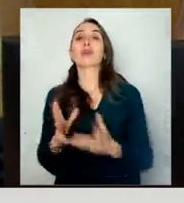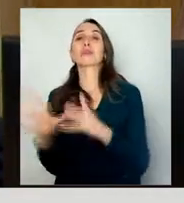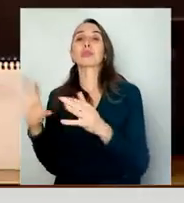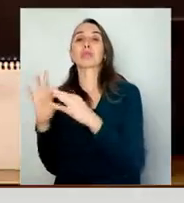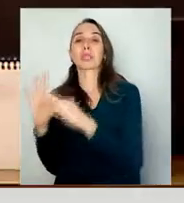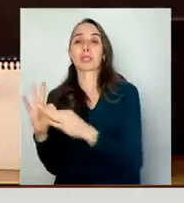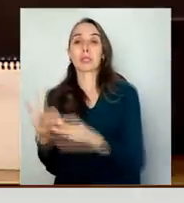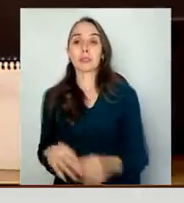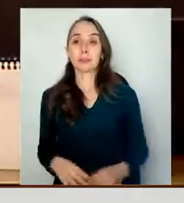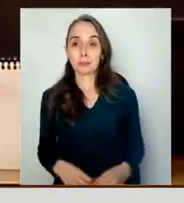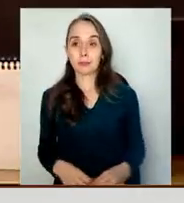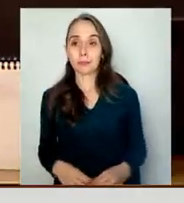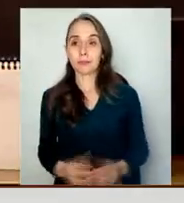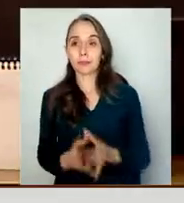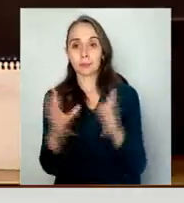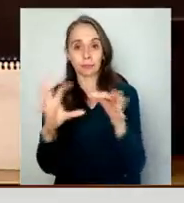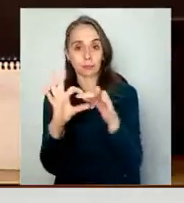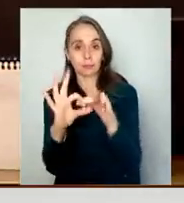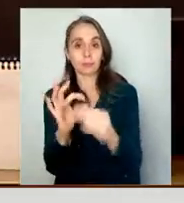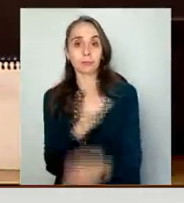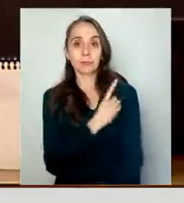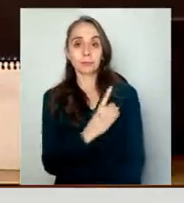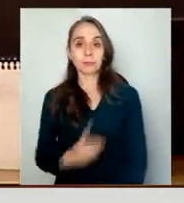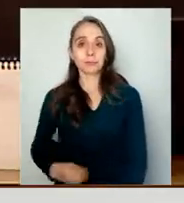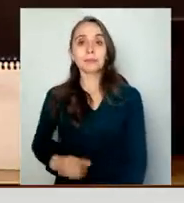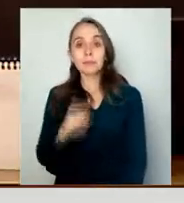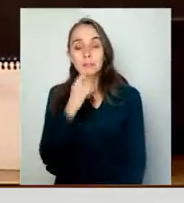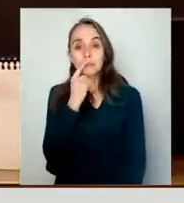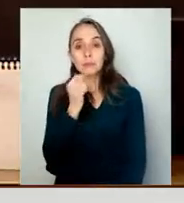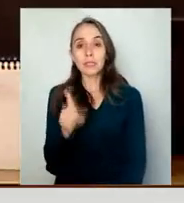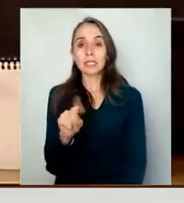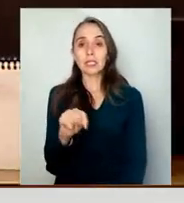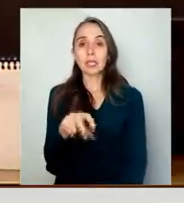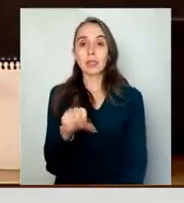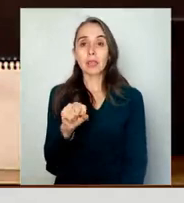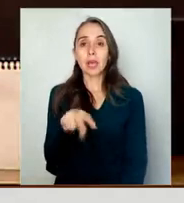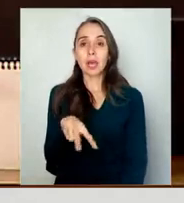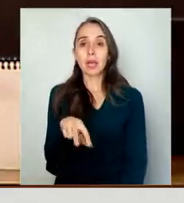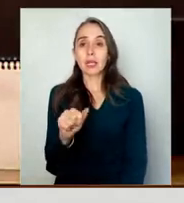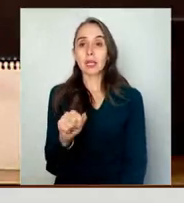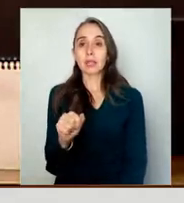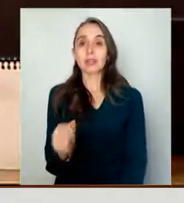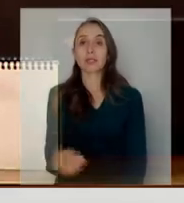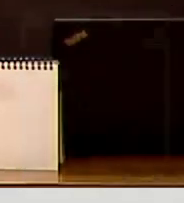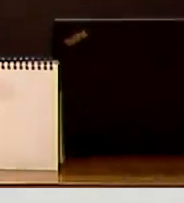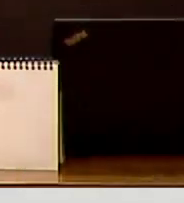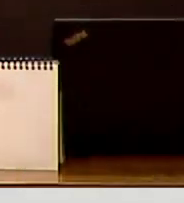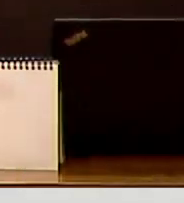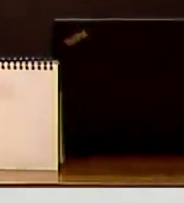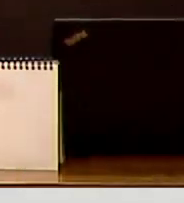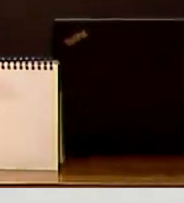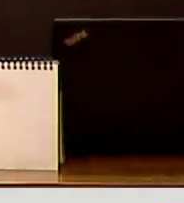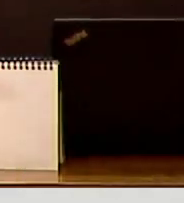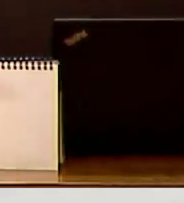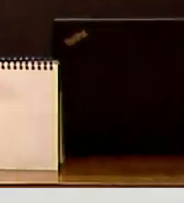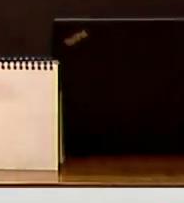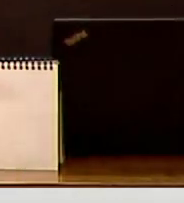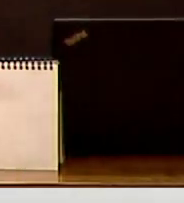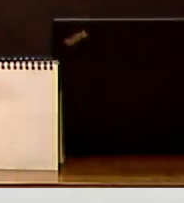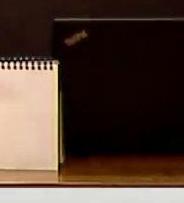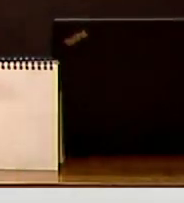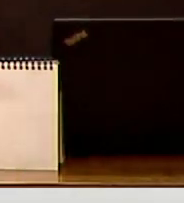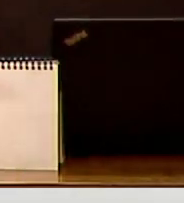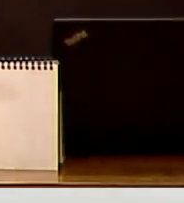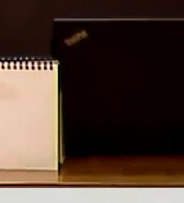Gracias diputado Santana a continuación corresponde el uso de la palabra por tres minutos cincuenta y dos segundos